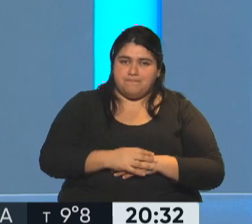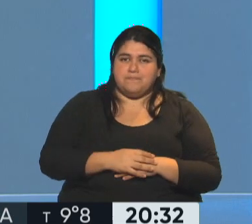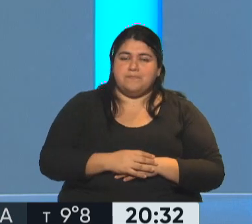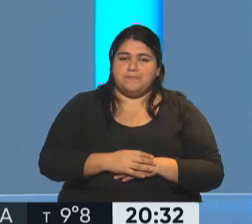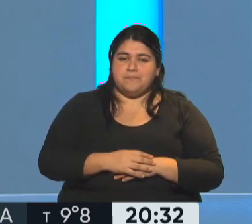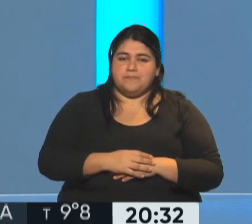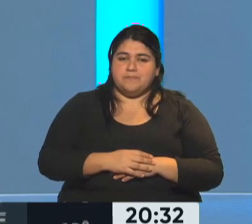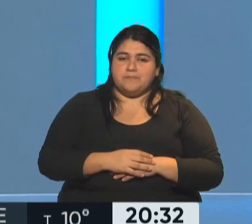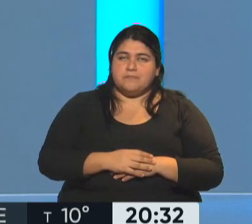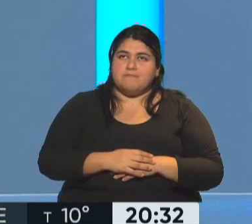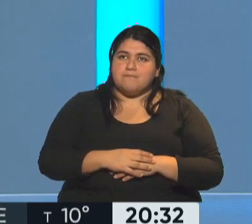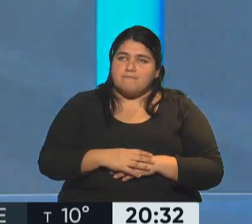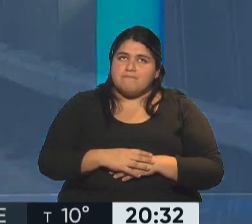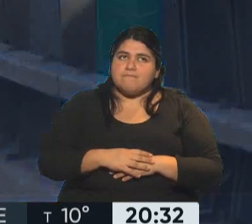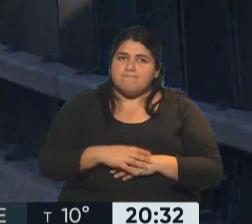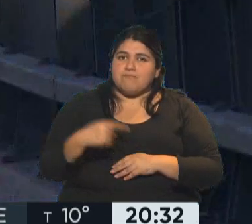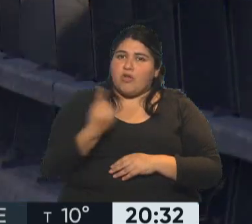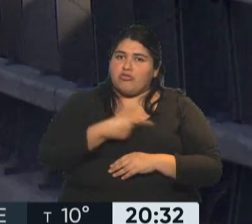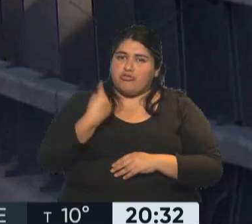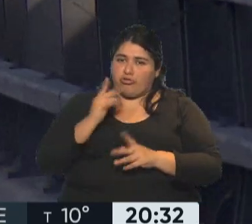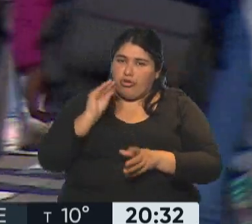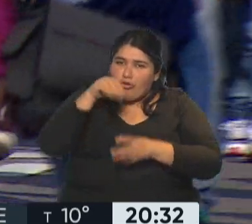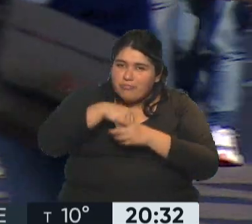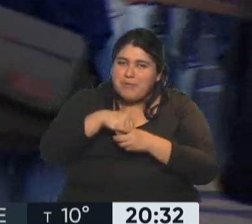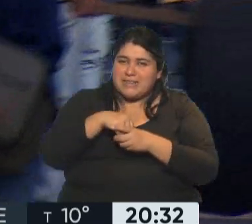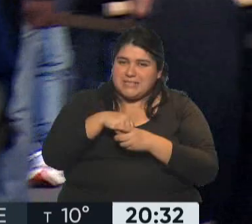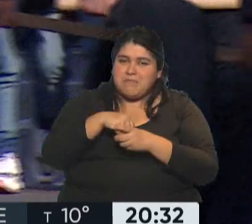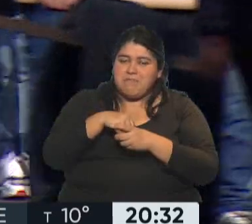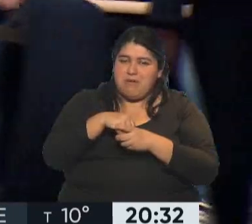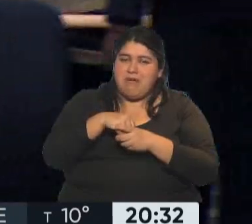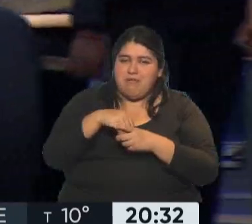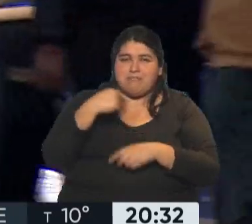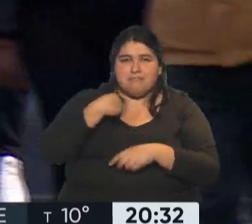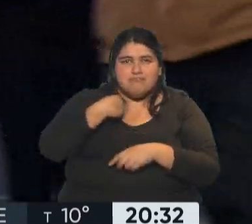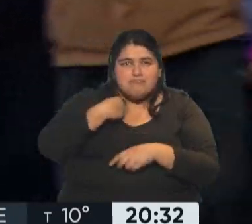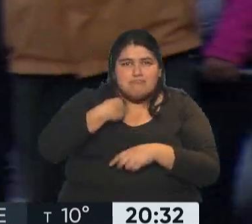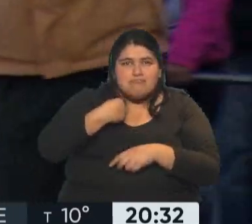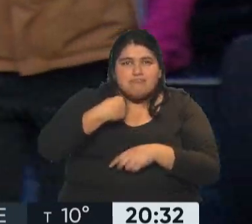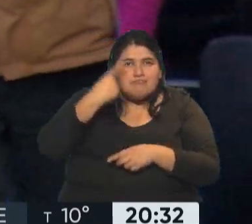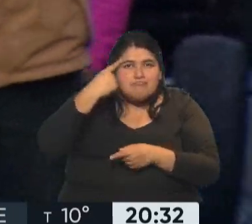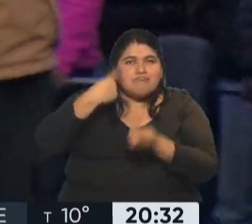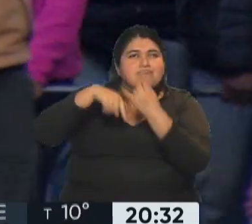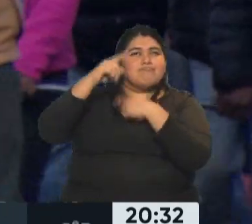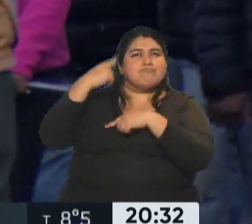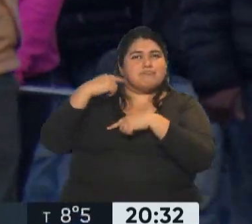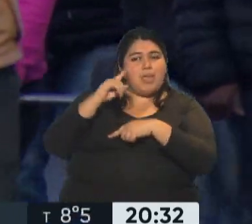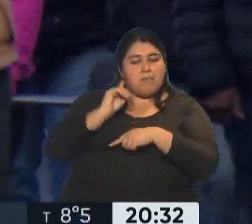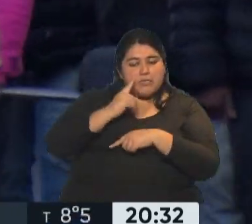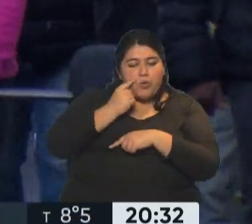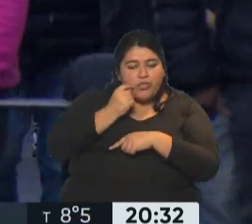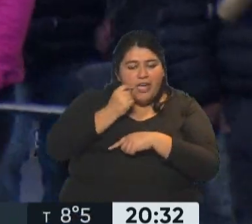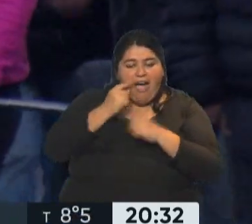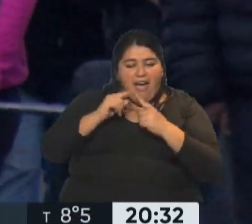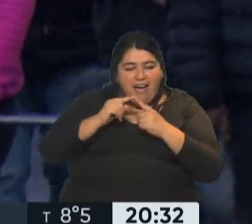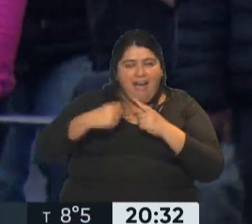En lo que nos tocó a nosotros participar, en realidad yo quiero remontarme al día anterior, porque me parece que ahí